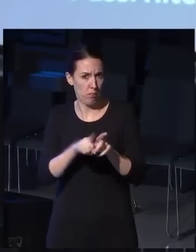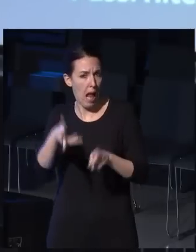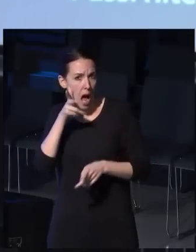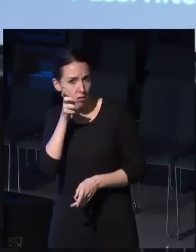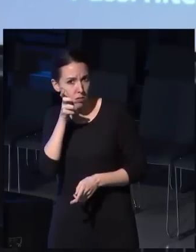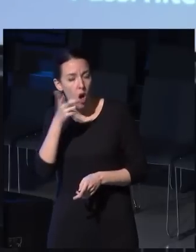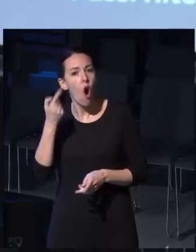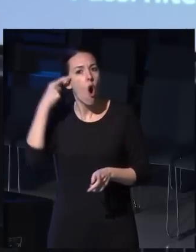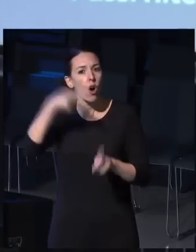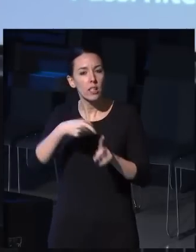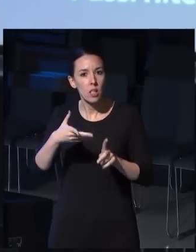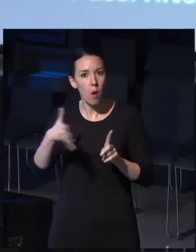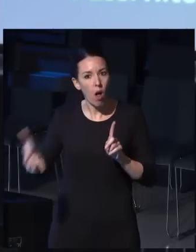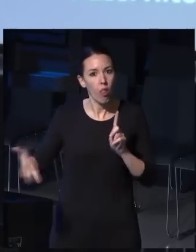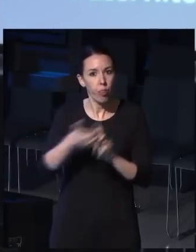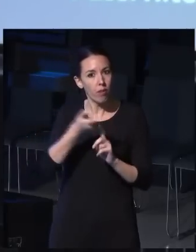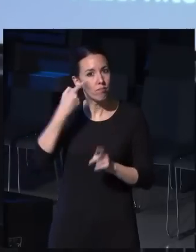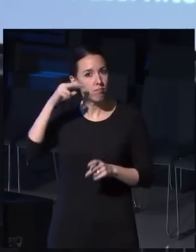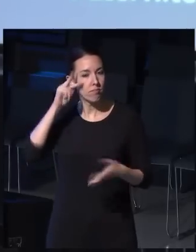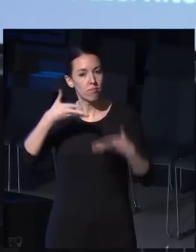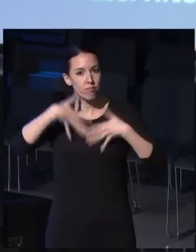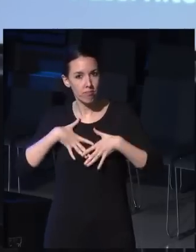eso, para poder encontrarnos con esta experiencia.